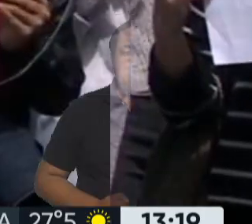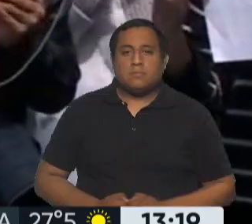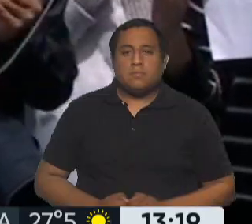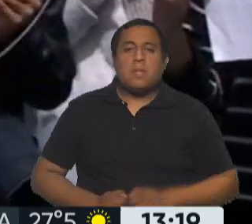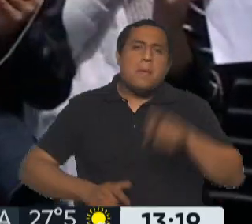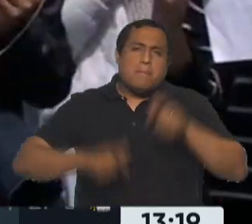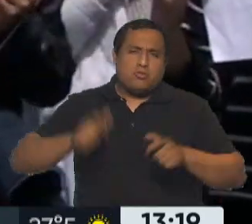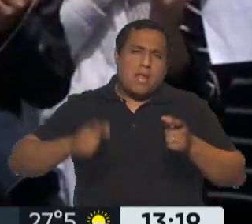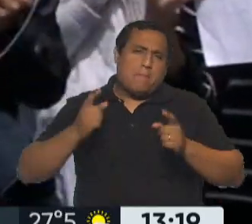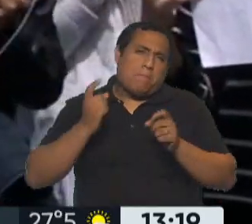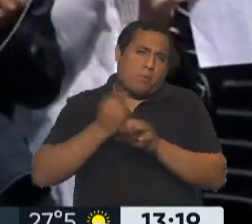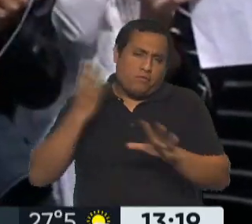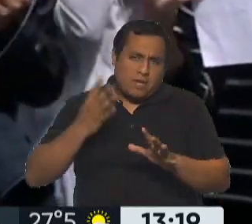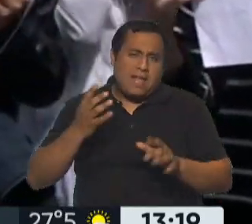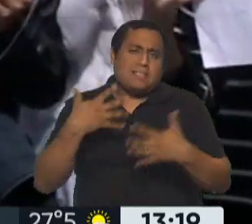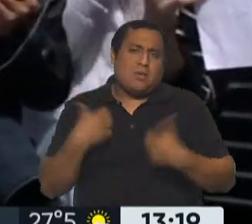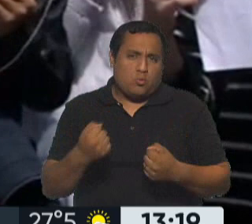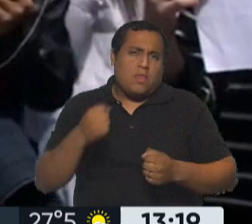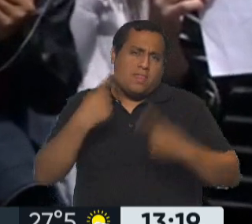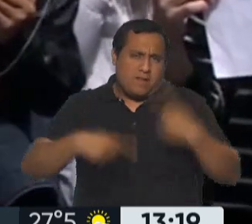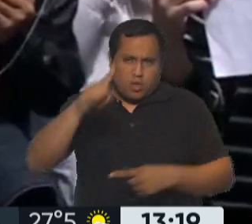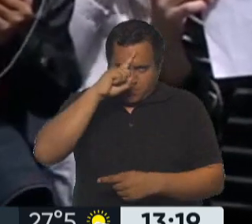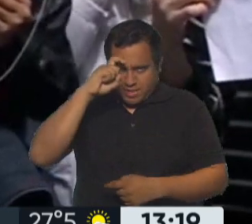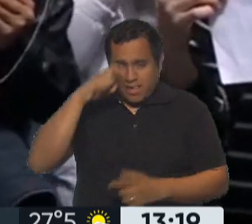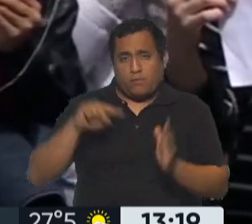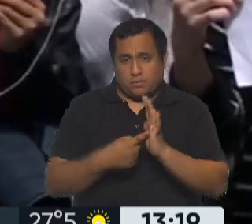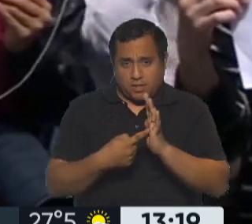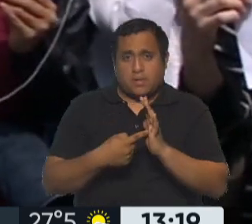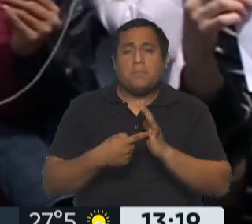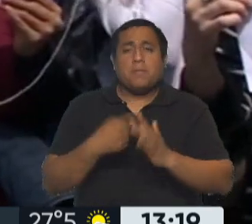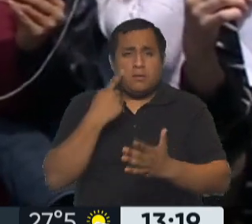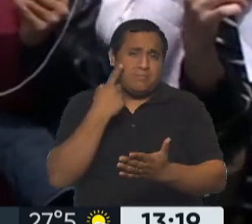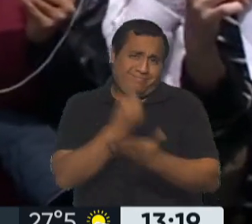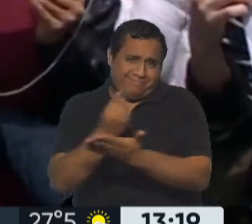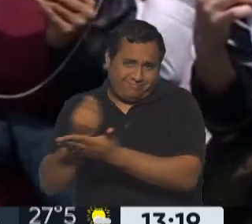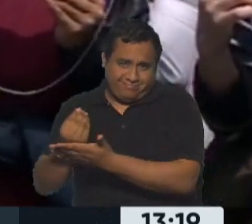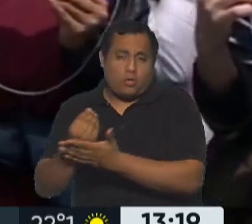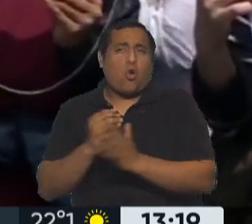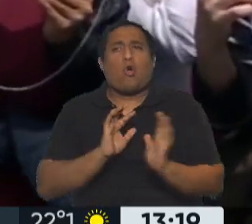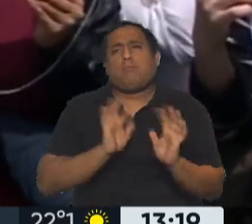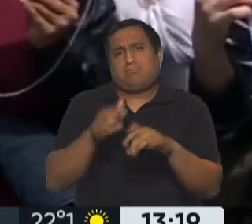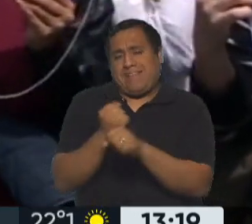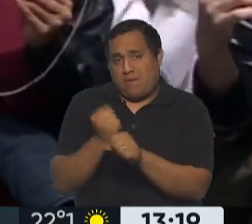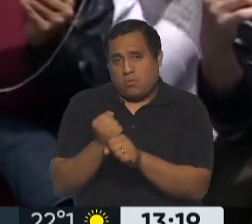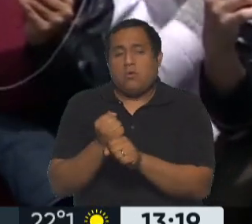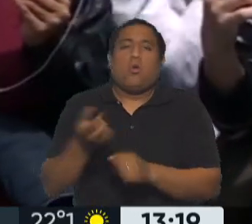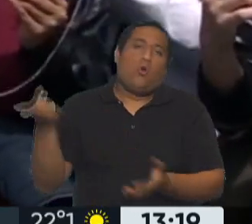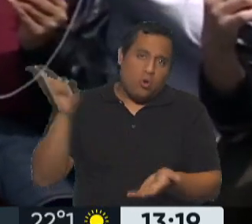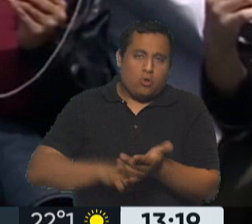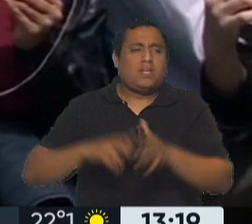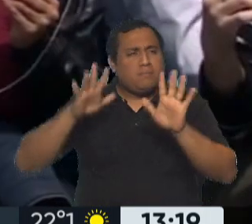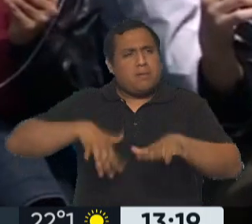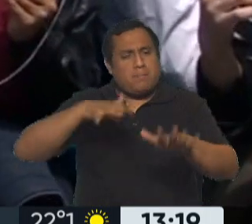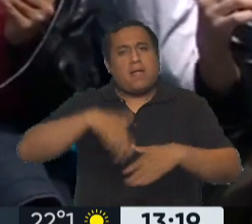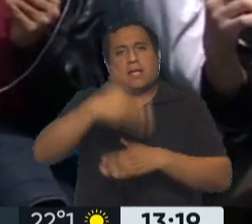Profesionales de la salud de distintos hospitales de la ciudad de Buenos Aires, residentes y concurrentes, se manifiestan una vez más en las calles